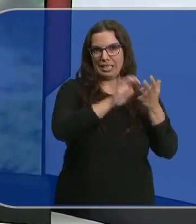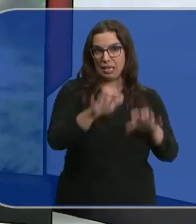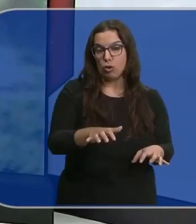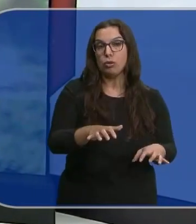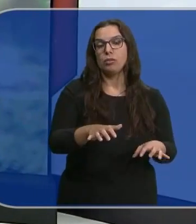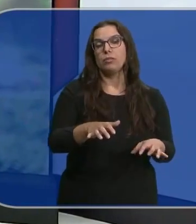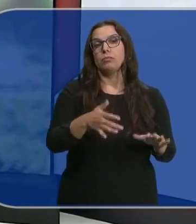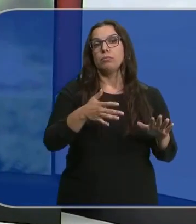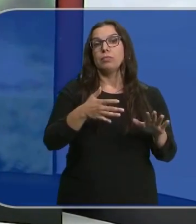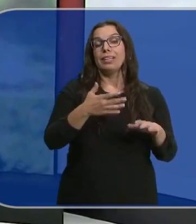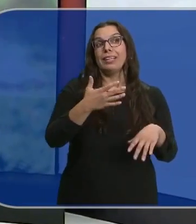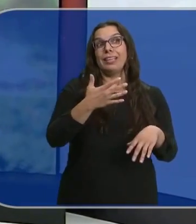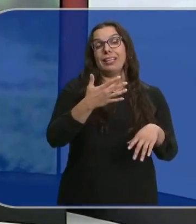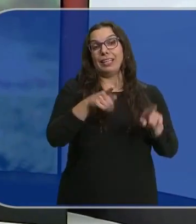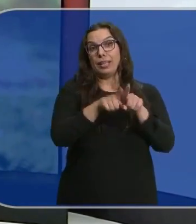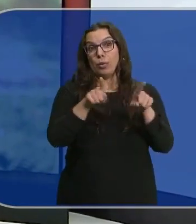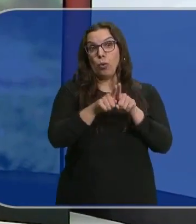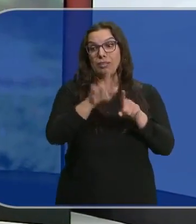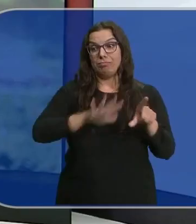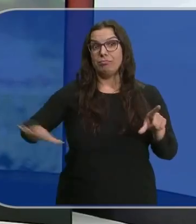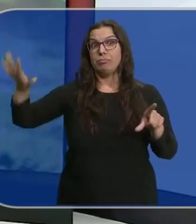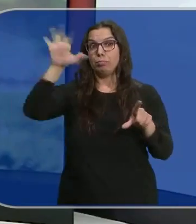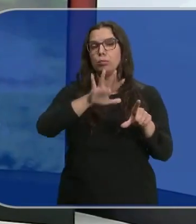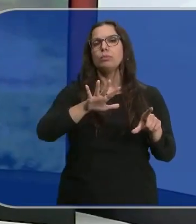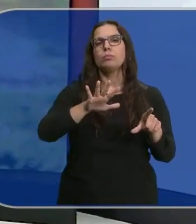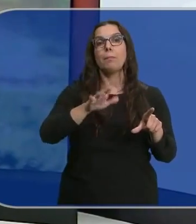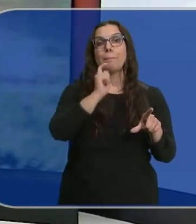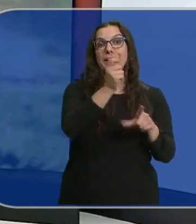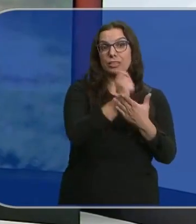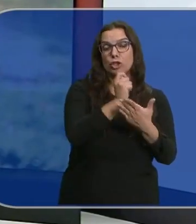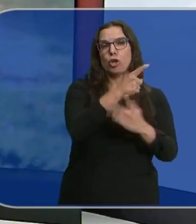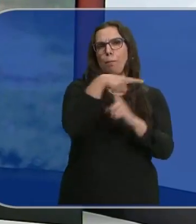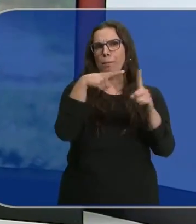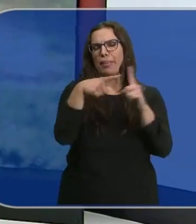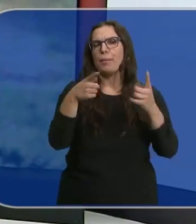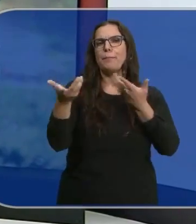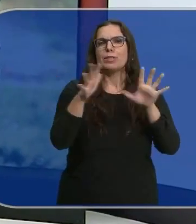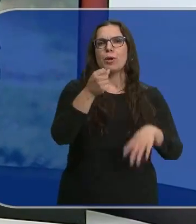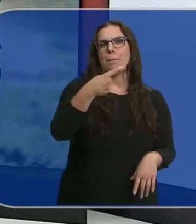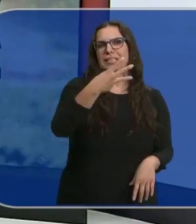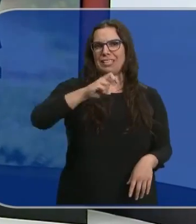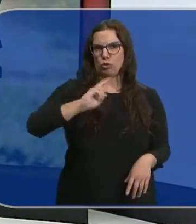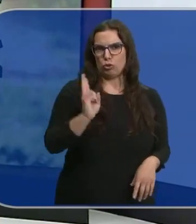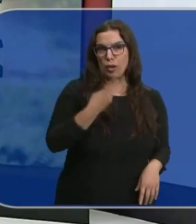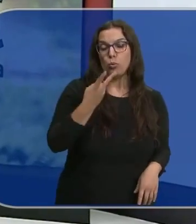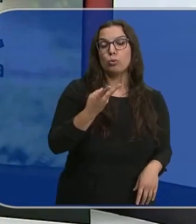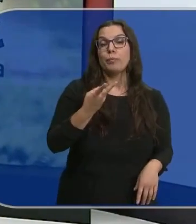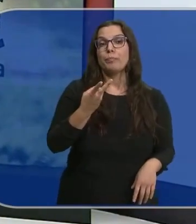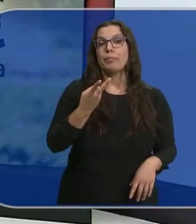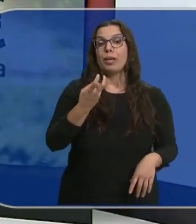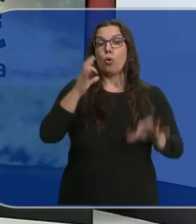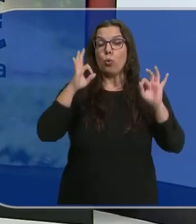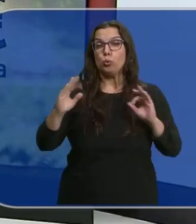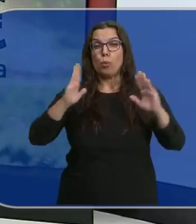Castilla y León, algo más, la quinta parte de la población total. La pensión de media roza los 1.300 euros y en los